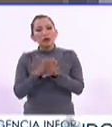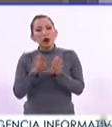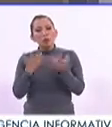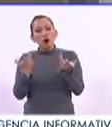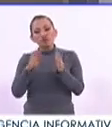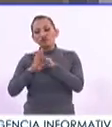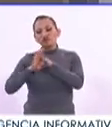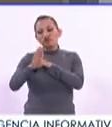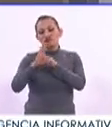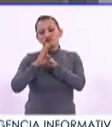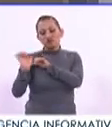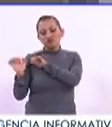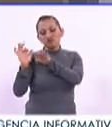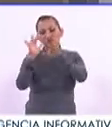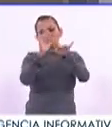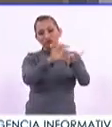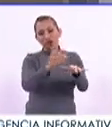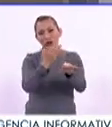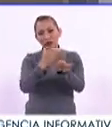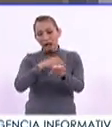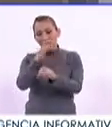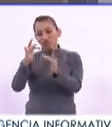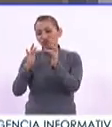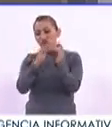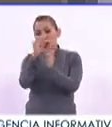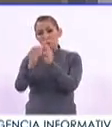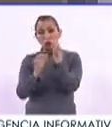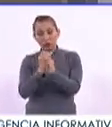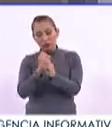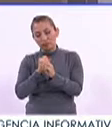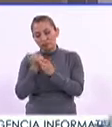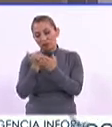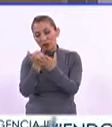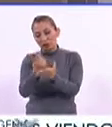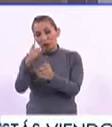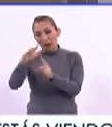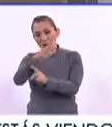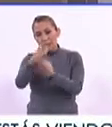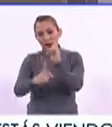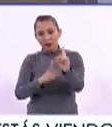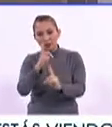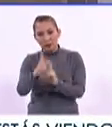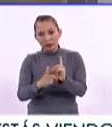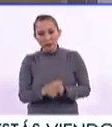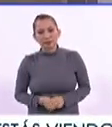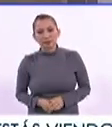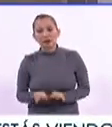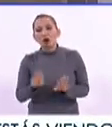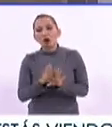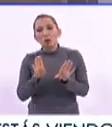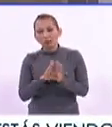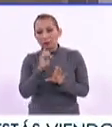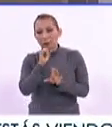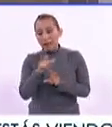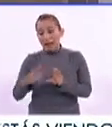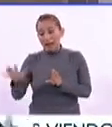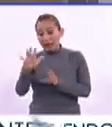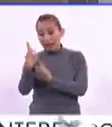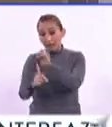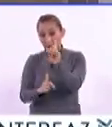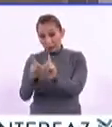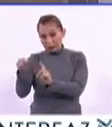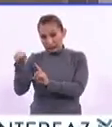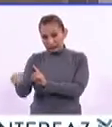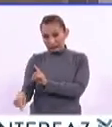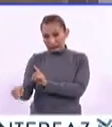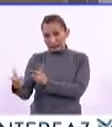las migraciones y el marco actual de globalización pues también influyen en el ámbito deportivo y como a su vez el ámbito deportivo, en